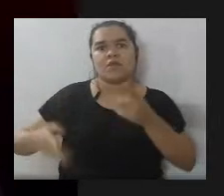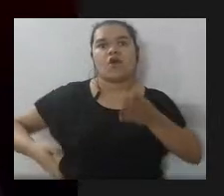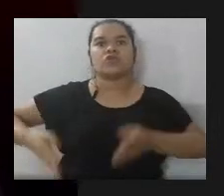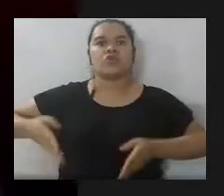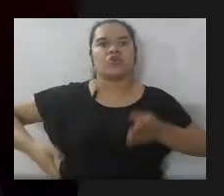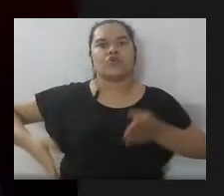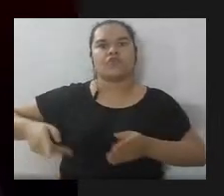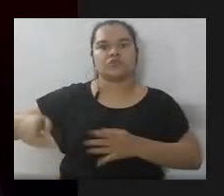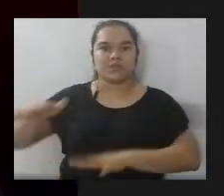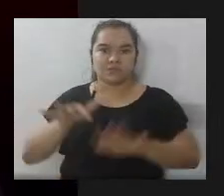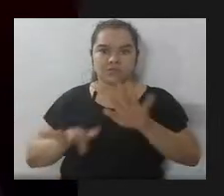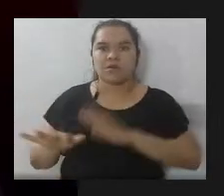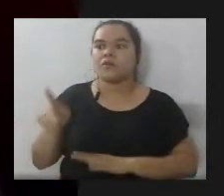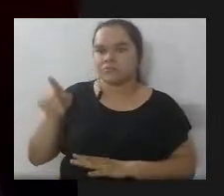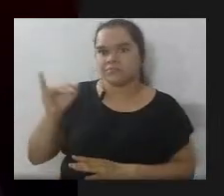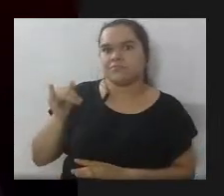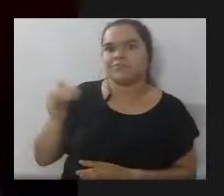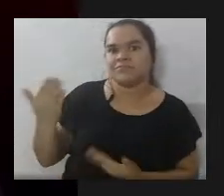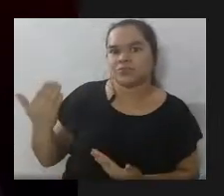robótica.